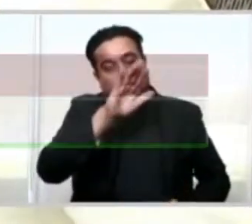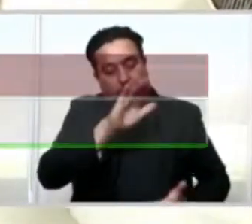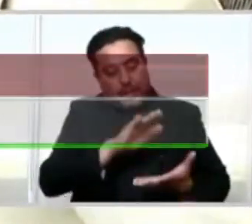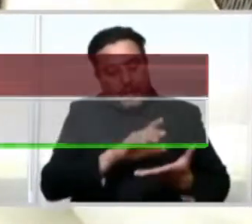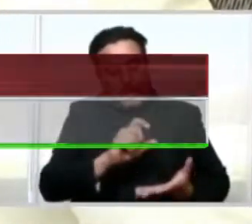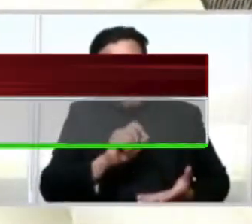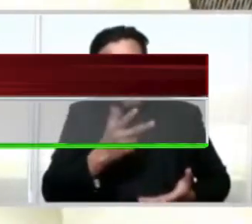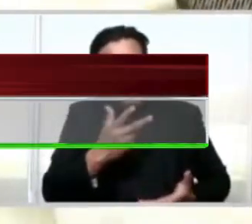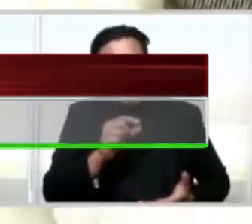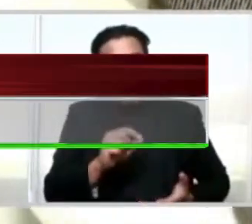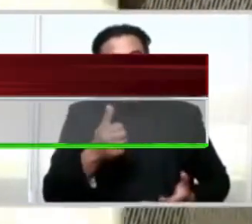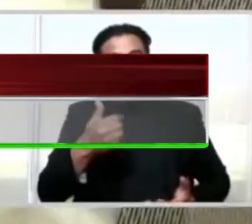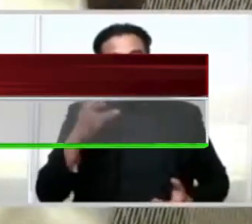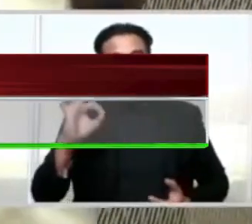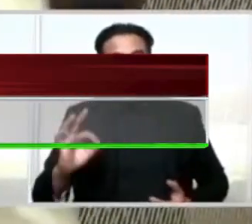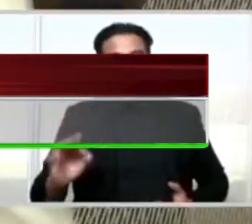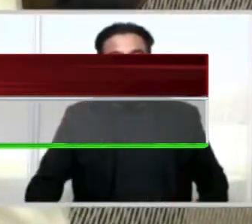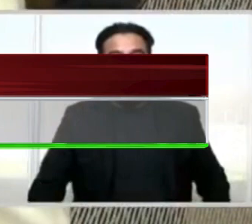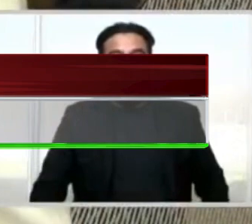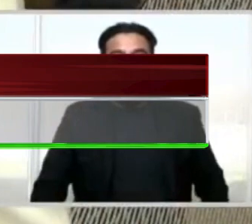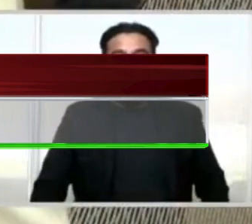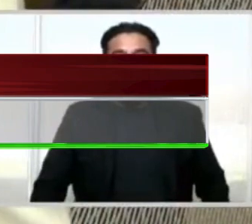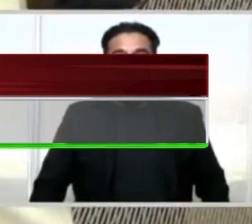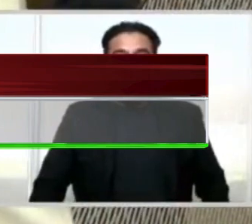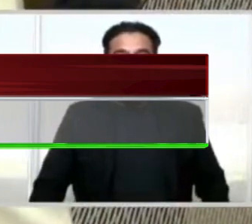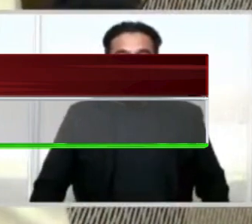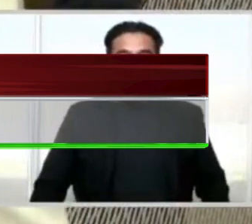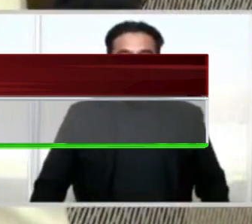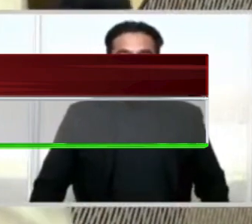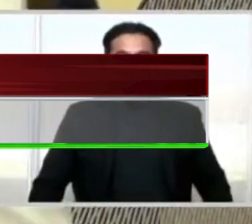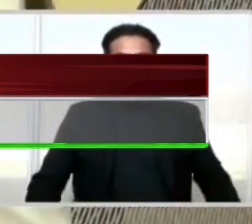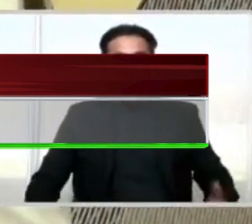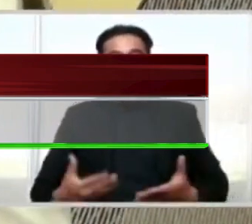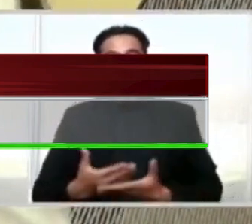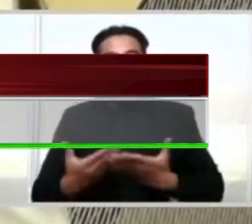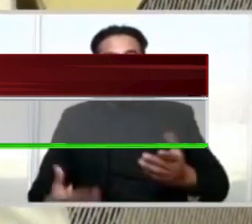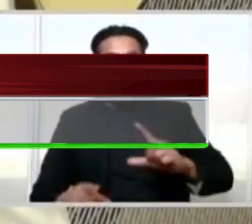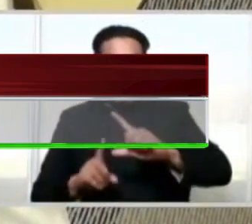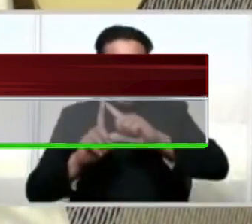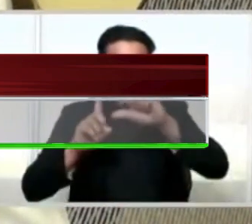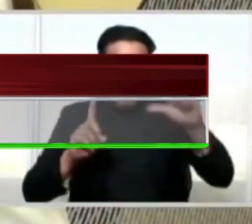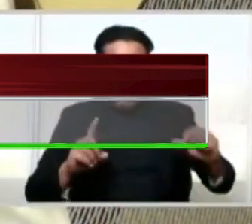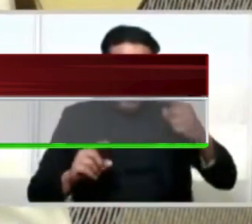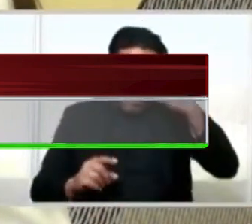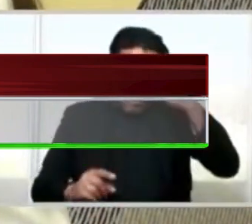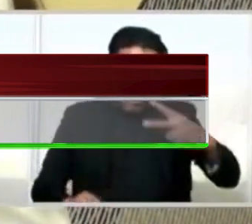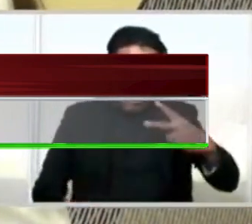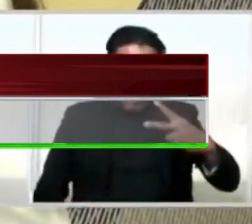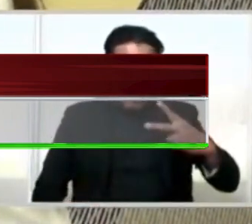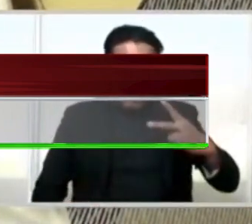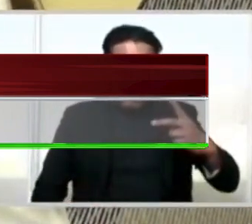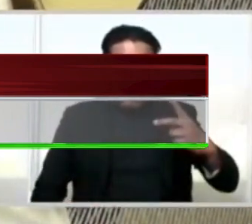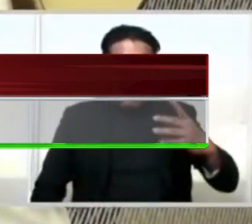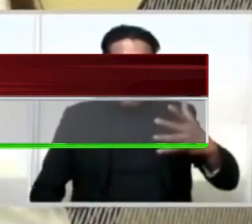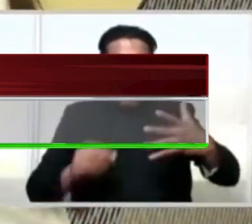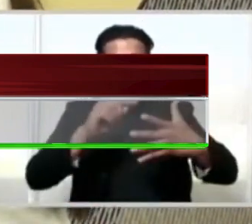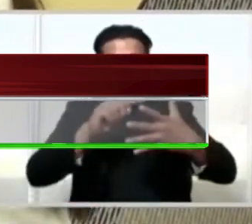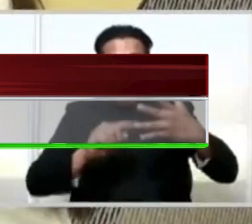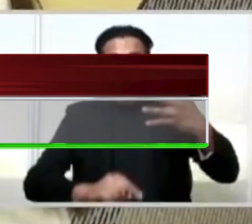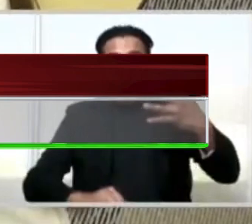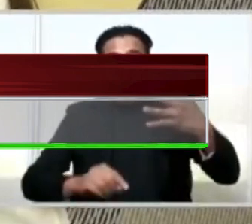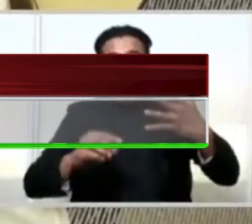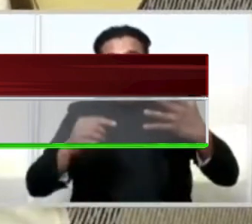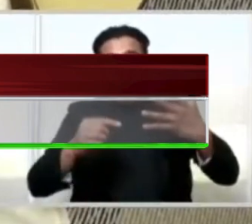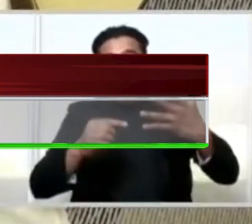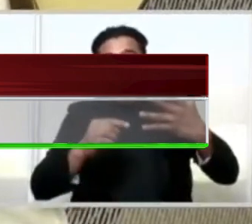un 28.6%. Actualmente en México se encuentra en el penúltimo país